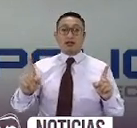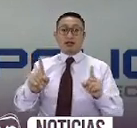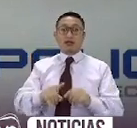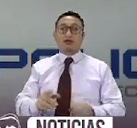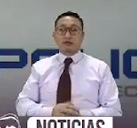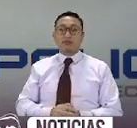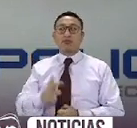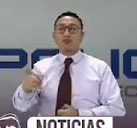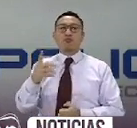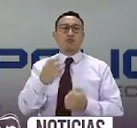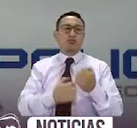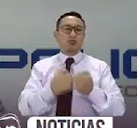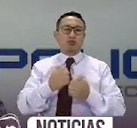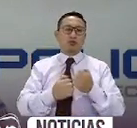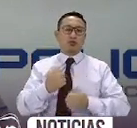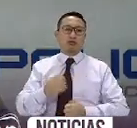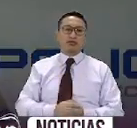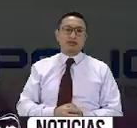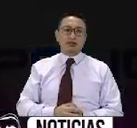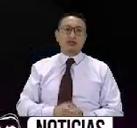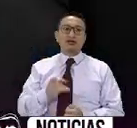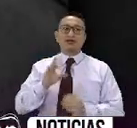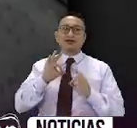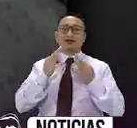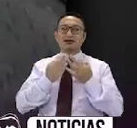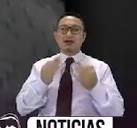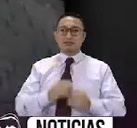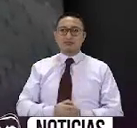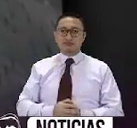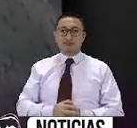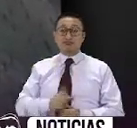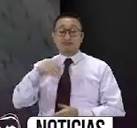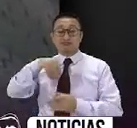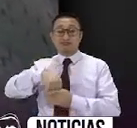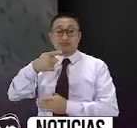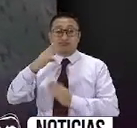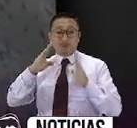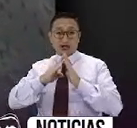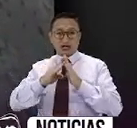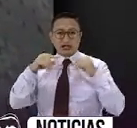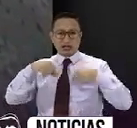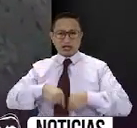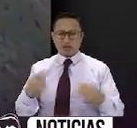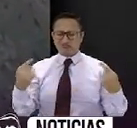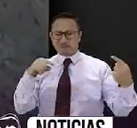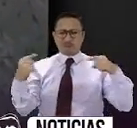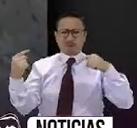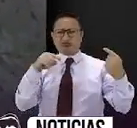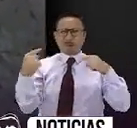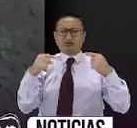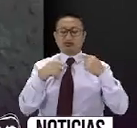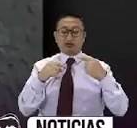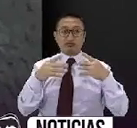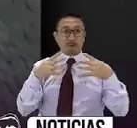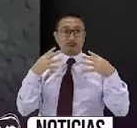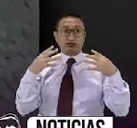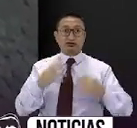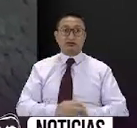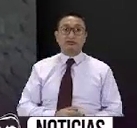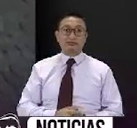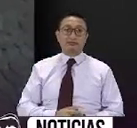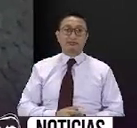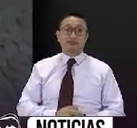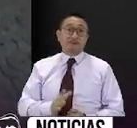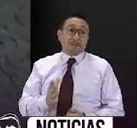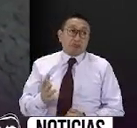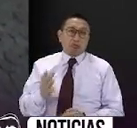por problemas familiares. Una discusión en la casa que compartían, al parecer, subió de tono. Quizá